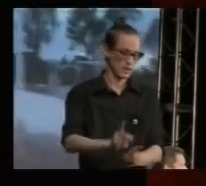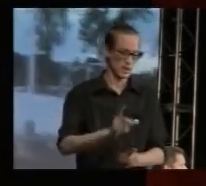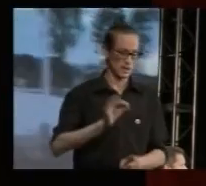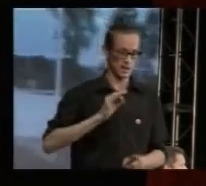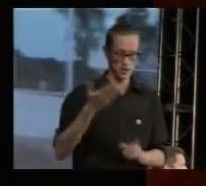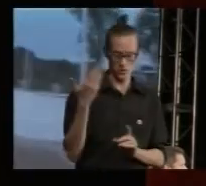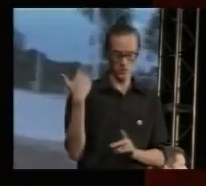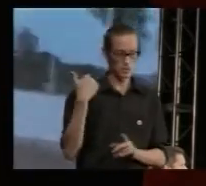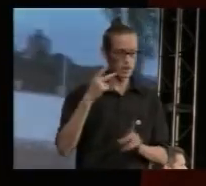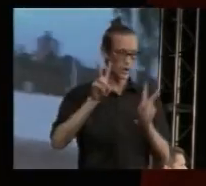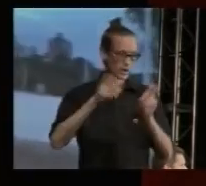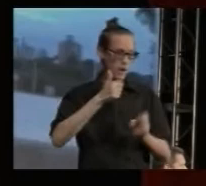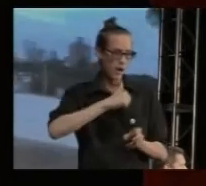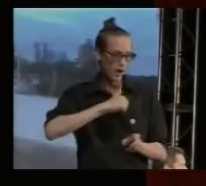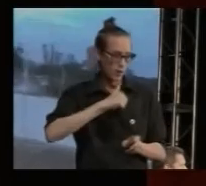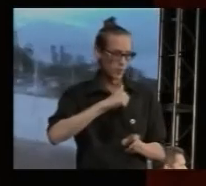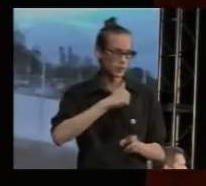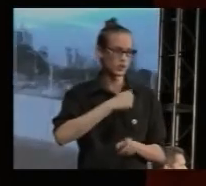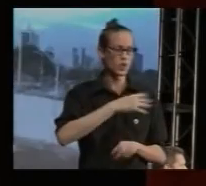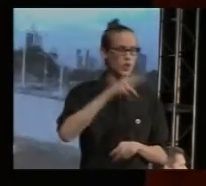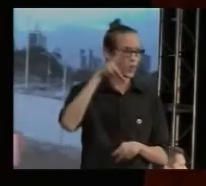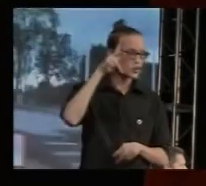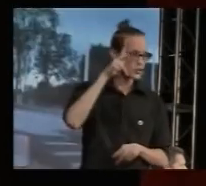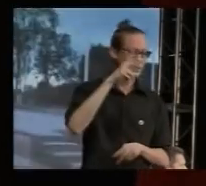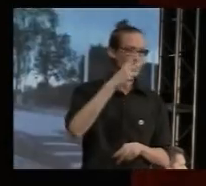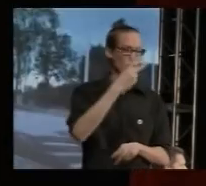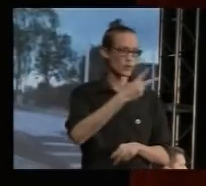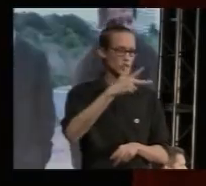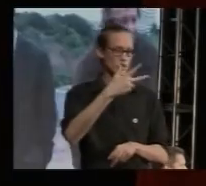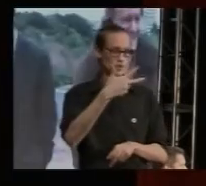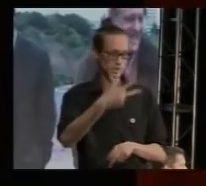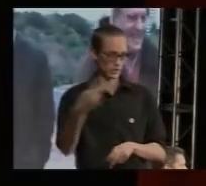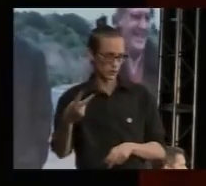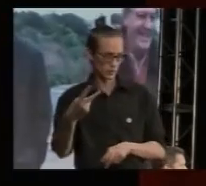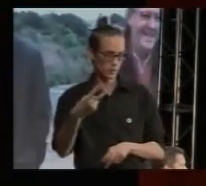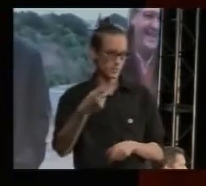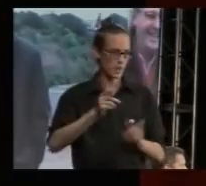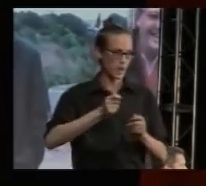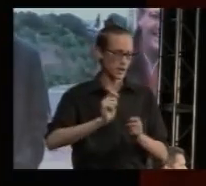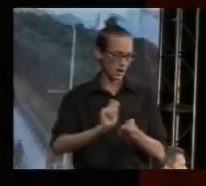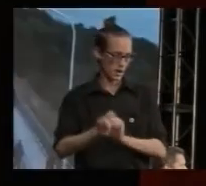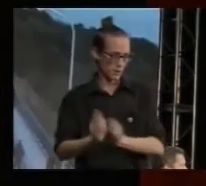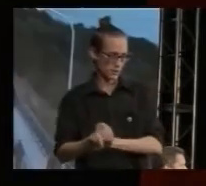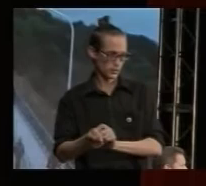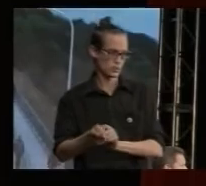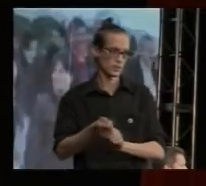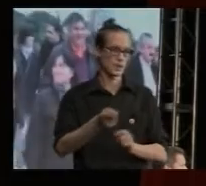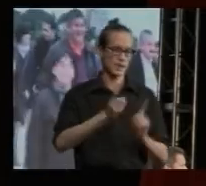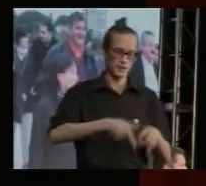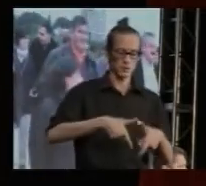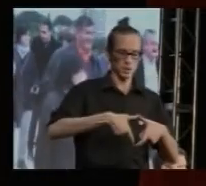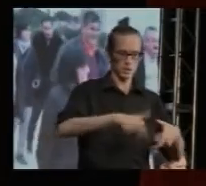en materia de agua 8.232 reparaciones y 5.300 en la red cloacal.